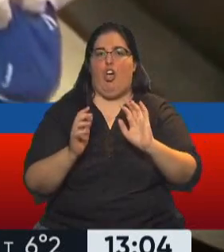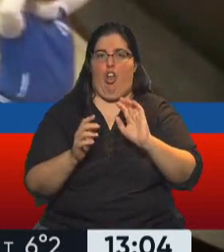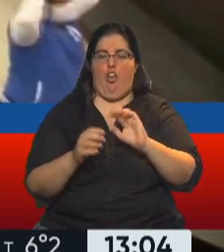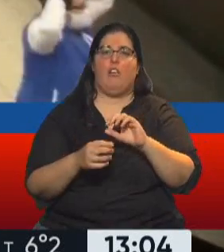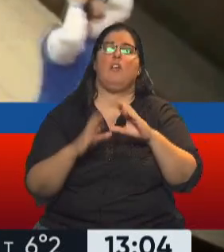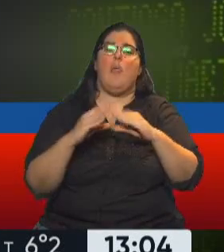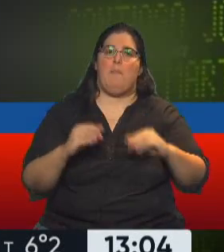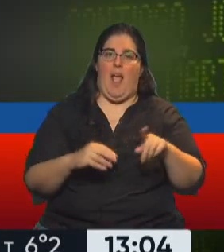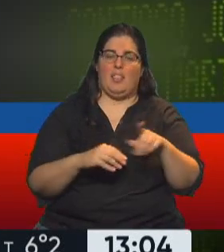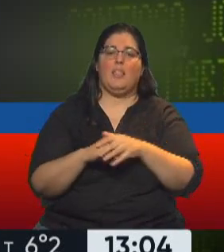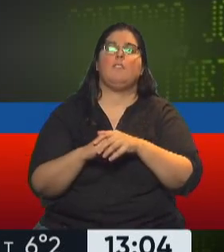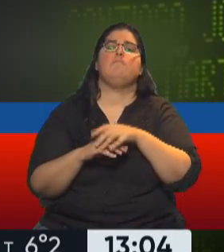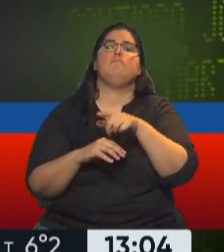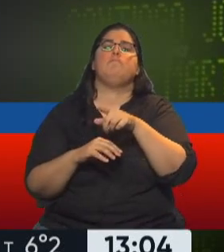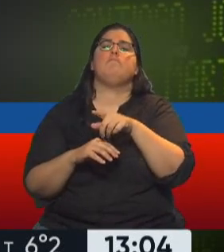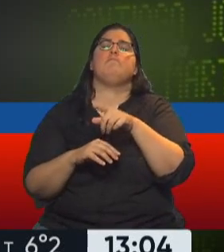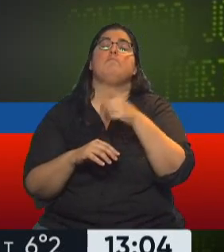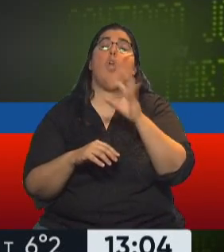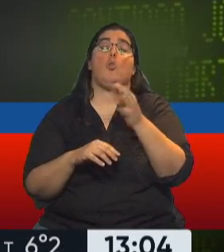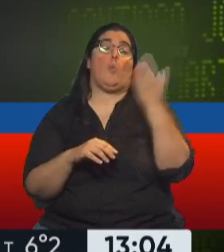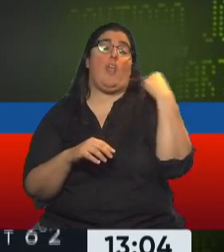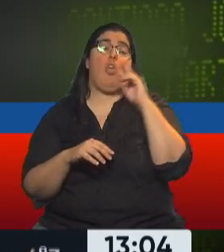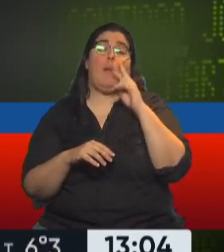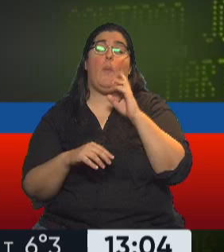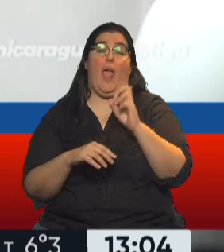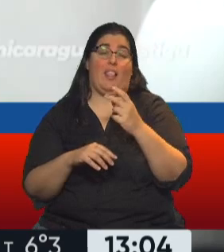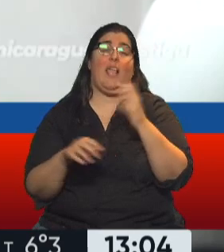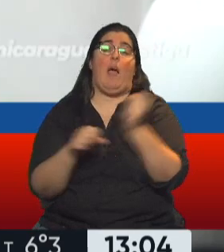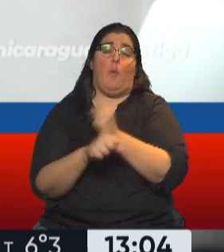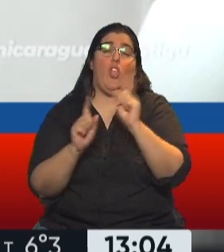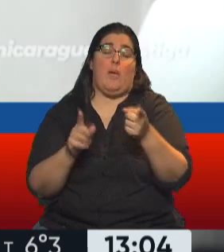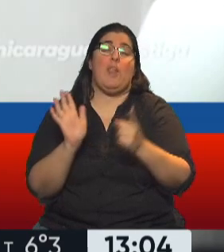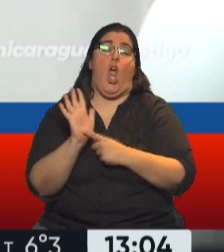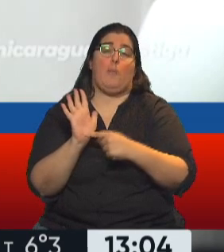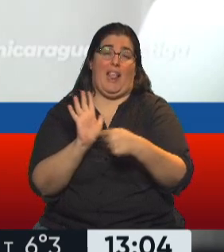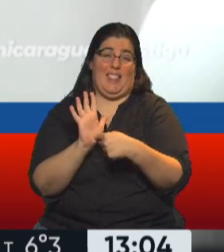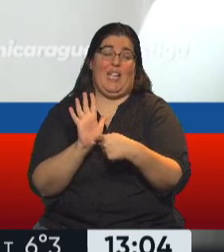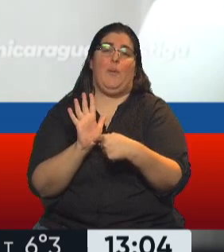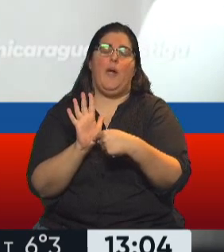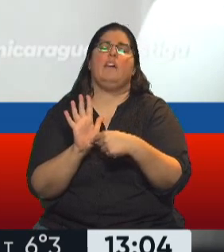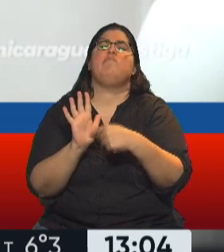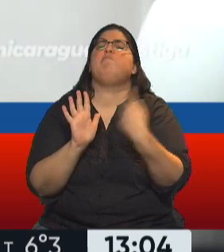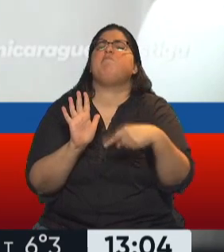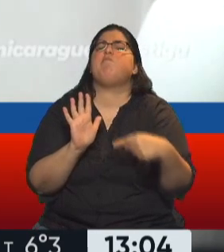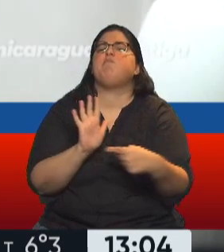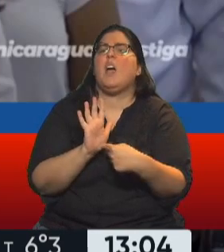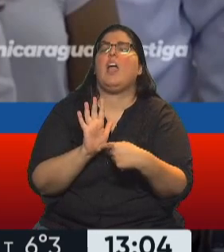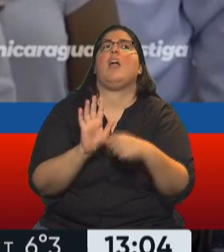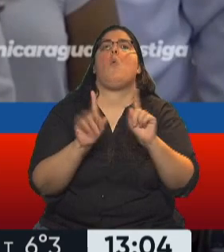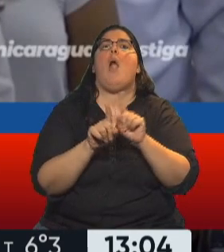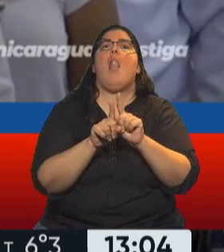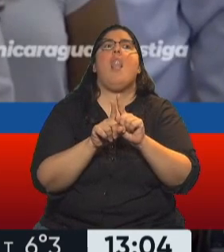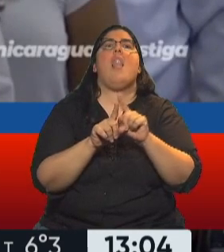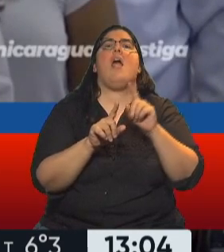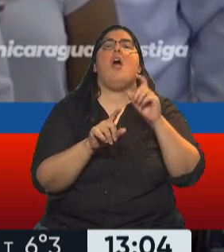agentes extranjeros, sancionada en octubre de 2020. La normativa bloquea el financiamiento internacional a